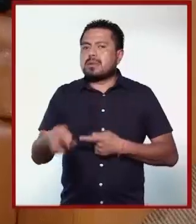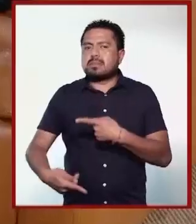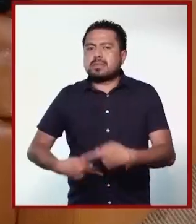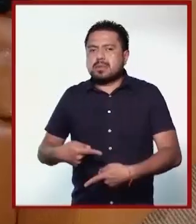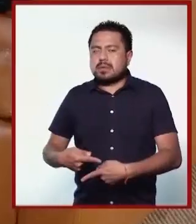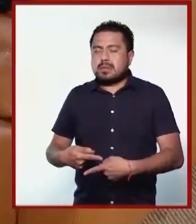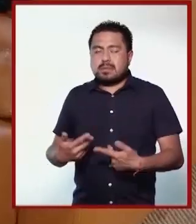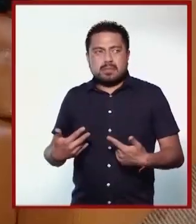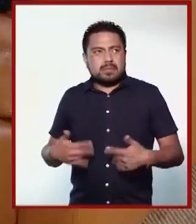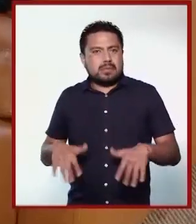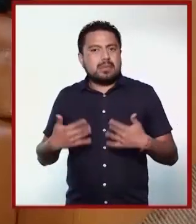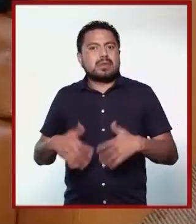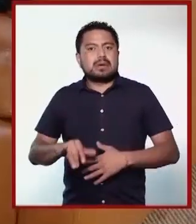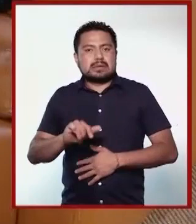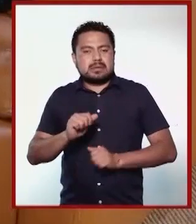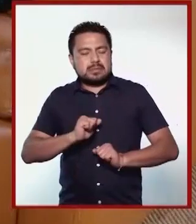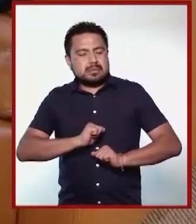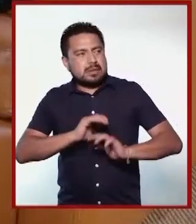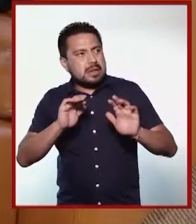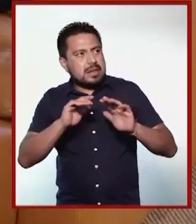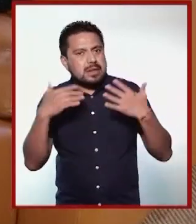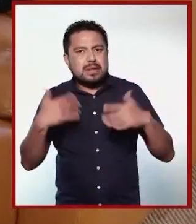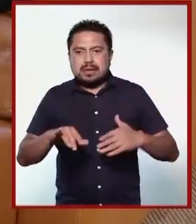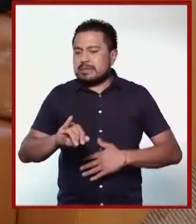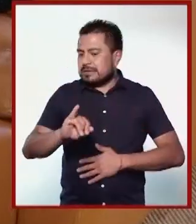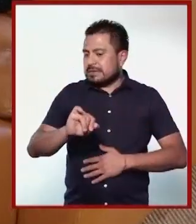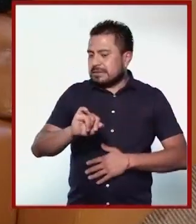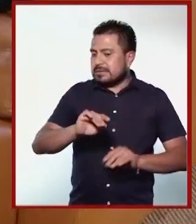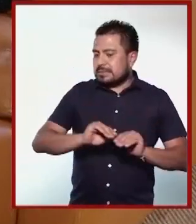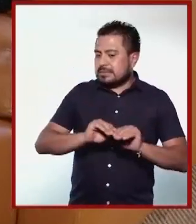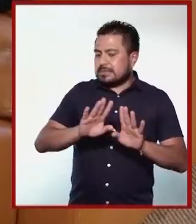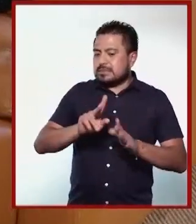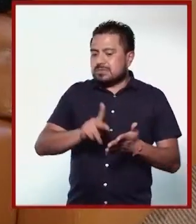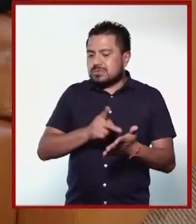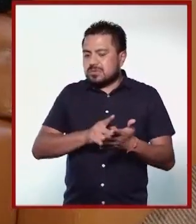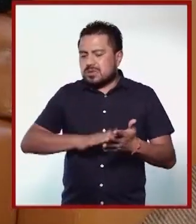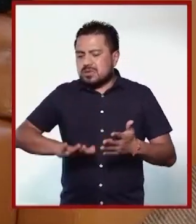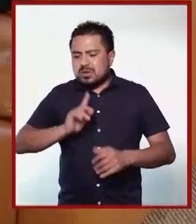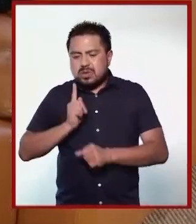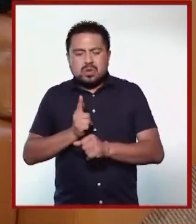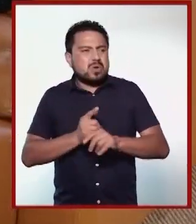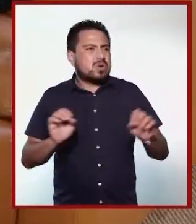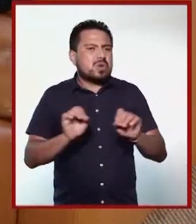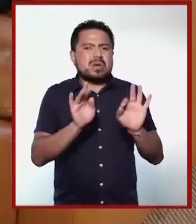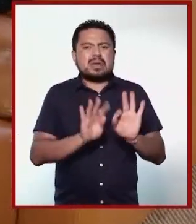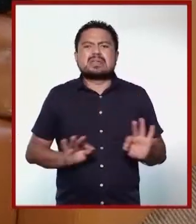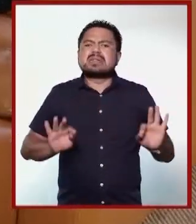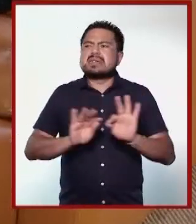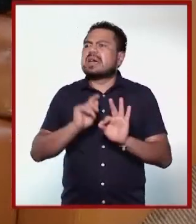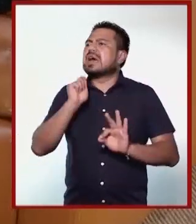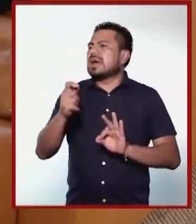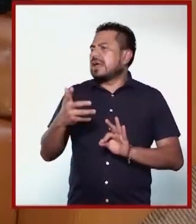¡Wow! Me dejaste impresionada. Pues sí, claro, es que muchas veces no nos damos cuenta de la importancia que